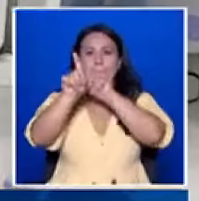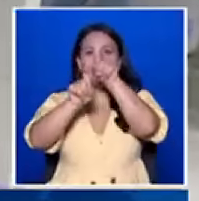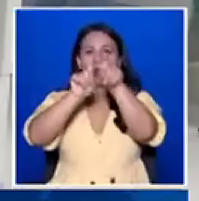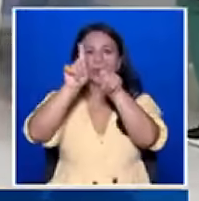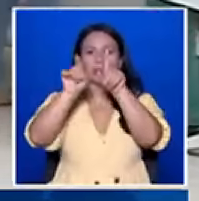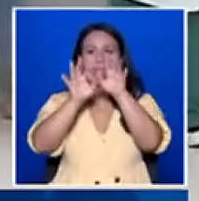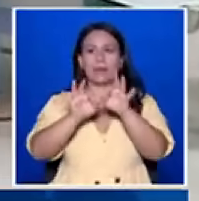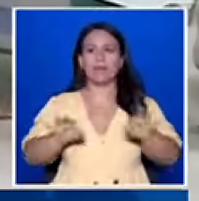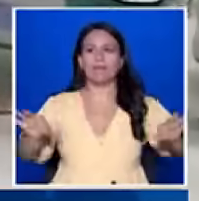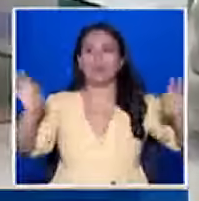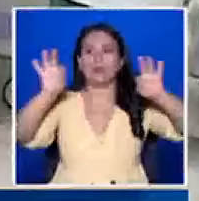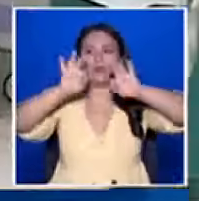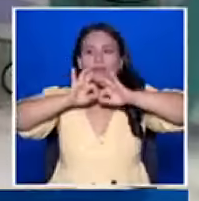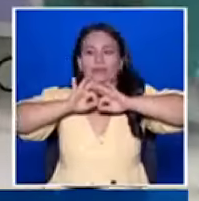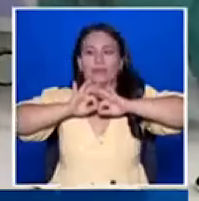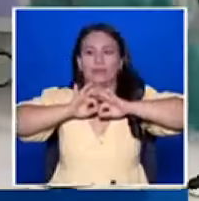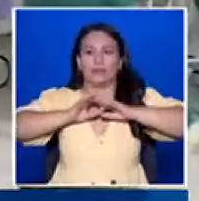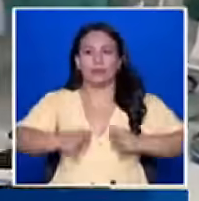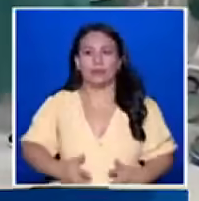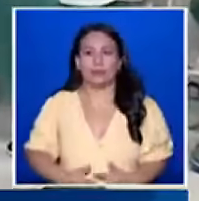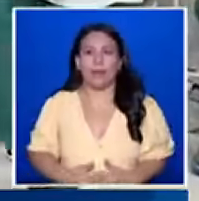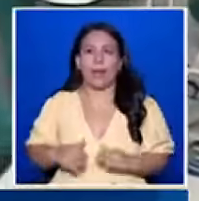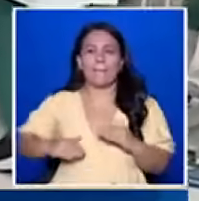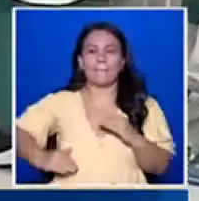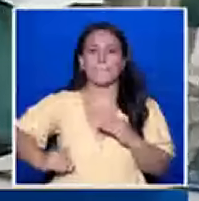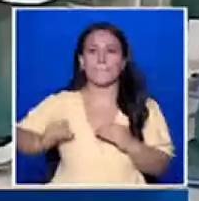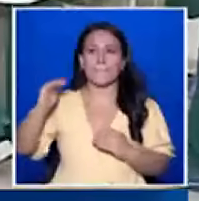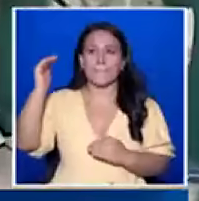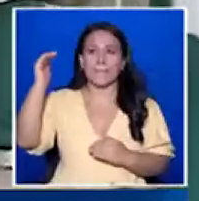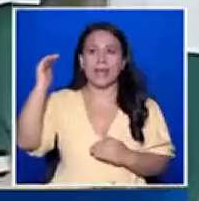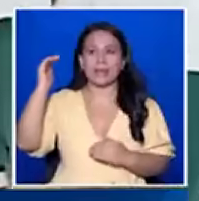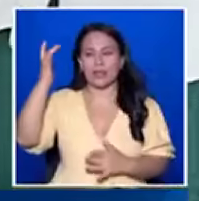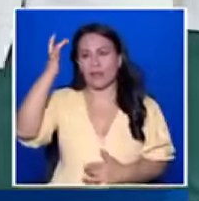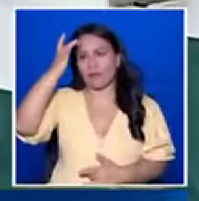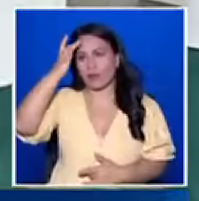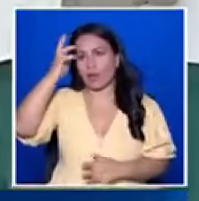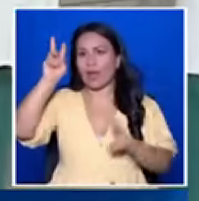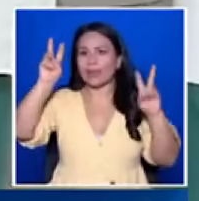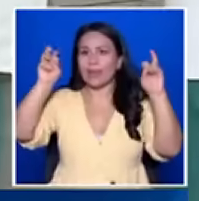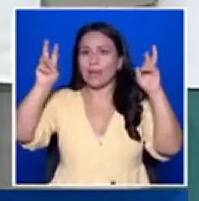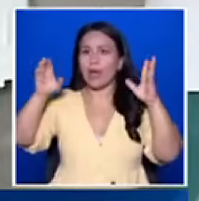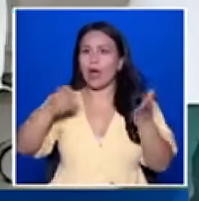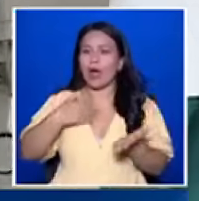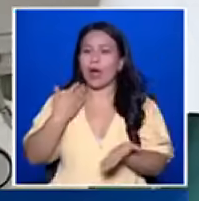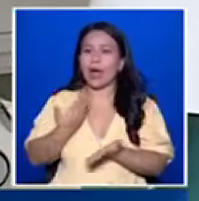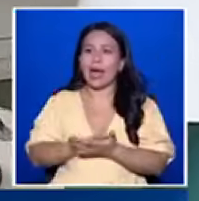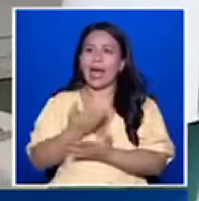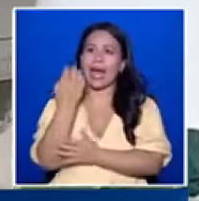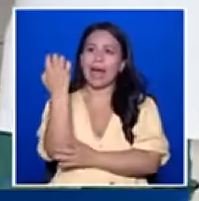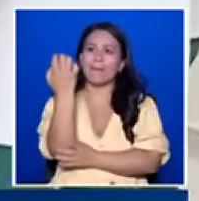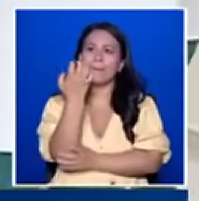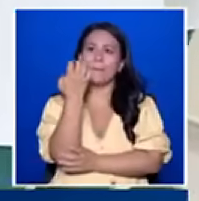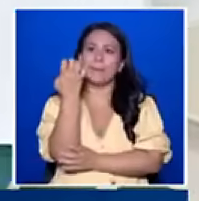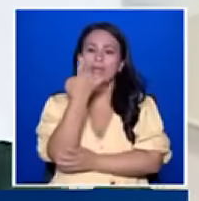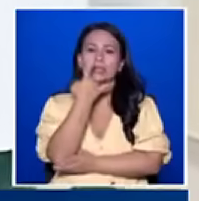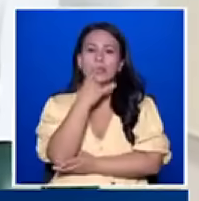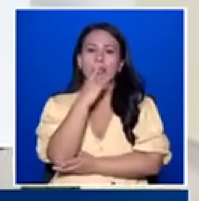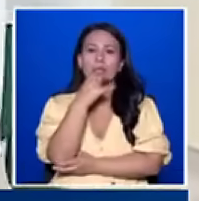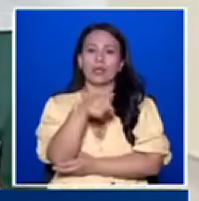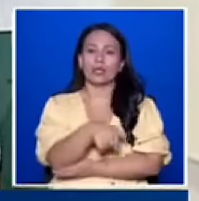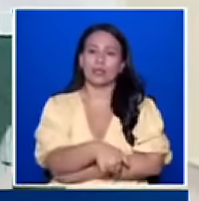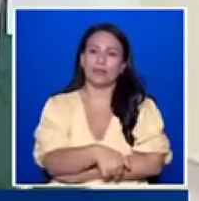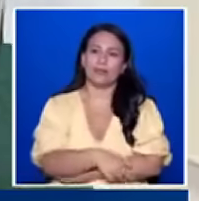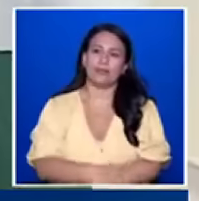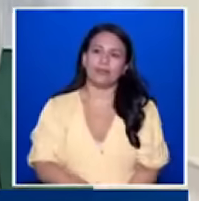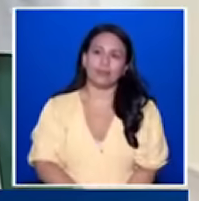importante, ¿no? ¿Cuáles son la mayor, o mejor dicho, el motivo de emergencia pediátrica aquí en este hospital?